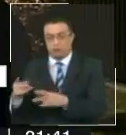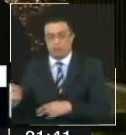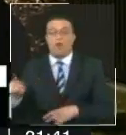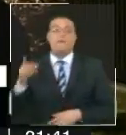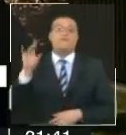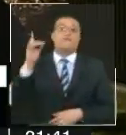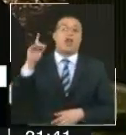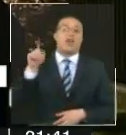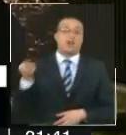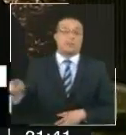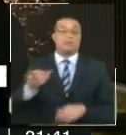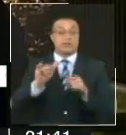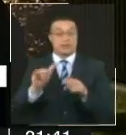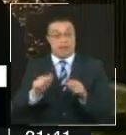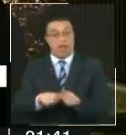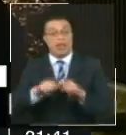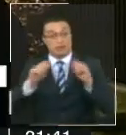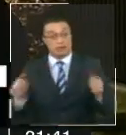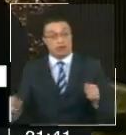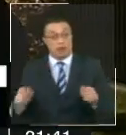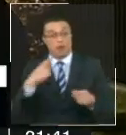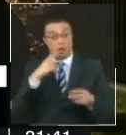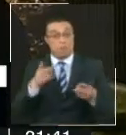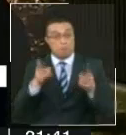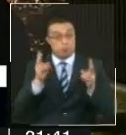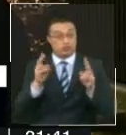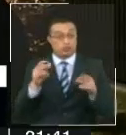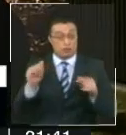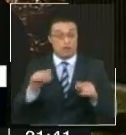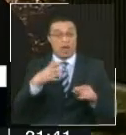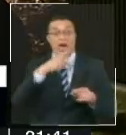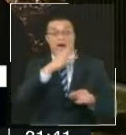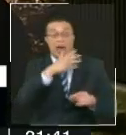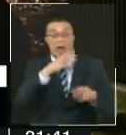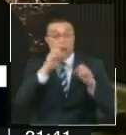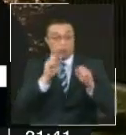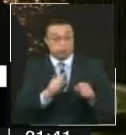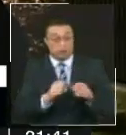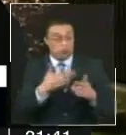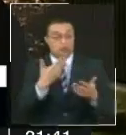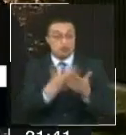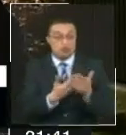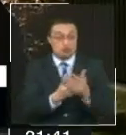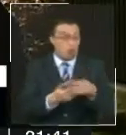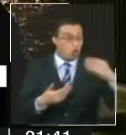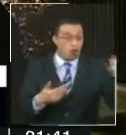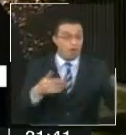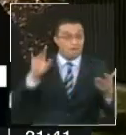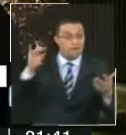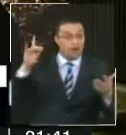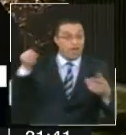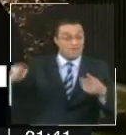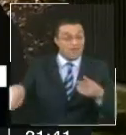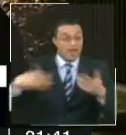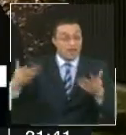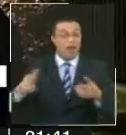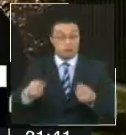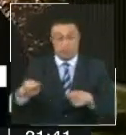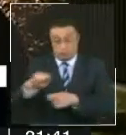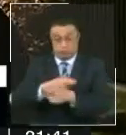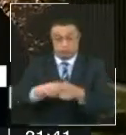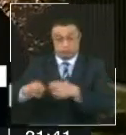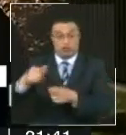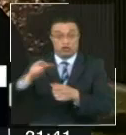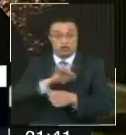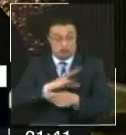podía utilizar Bolivia y adicionalmente la posibilidad que respecto de la agua que del agua que pudiera utilizar Bolivia incluso pudiese comercializarse